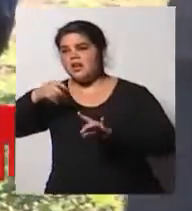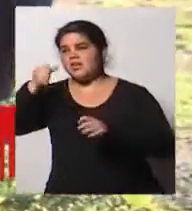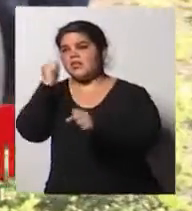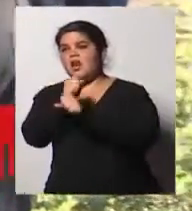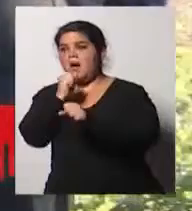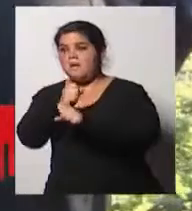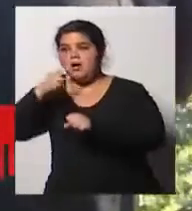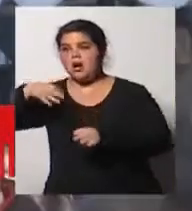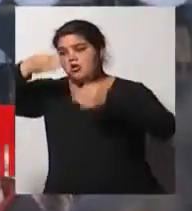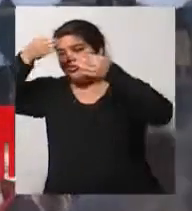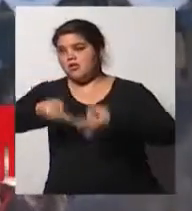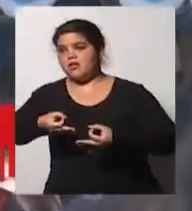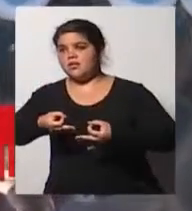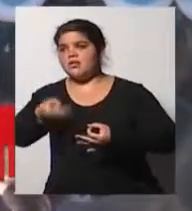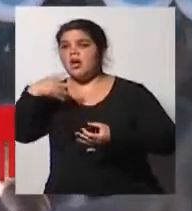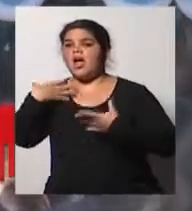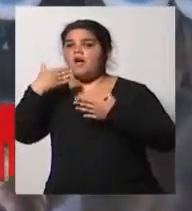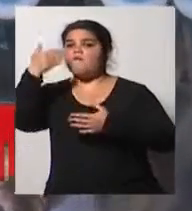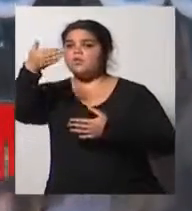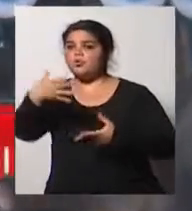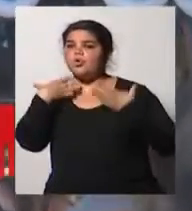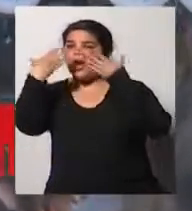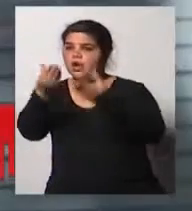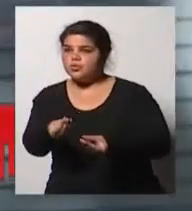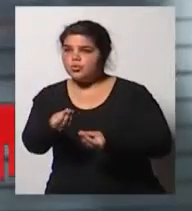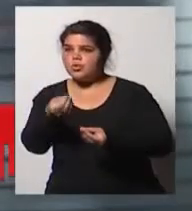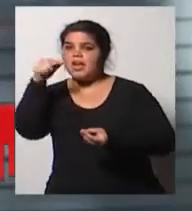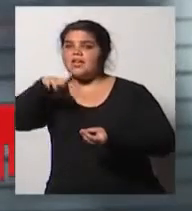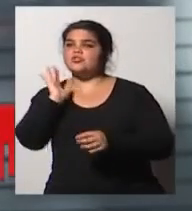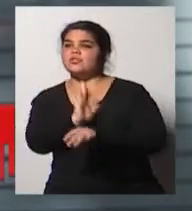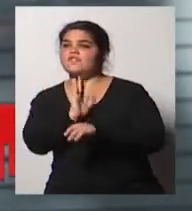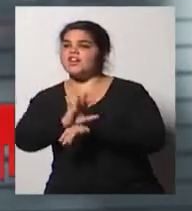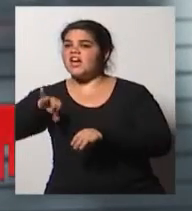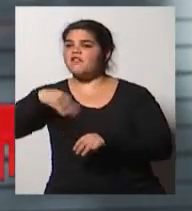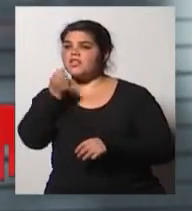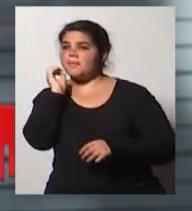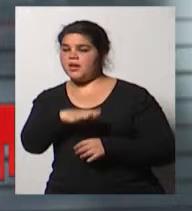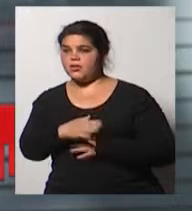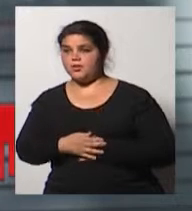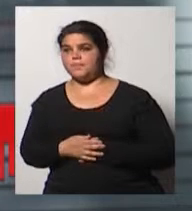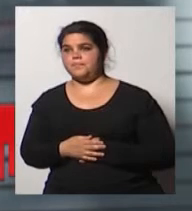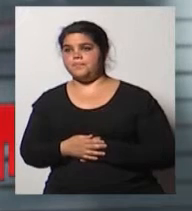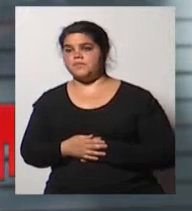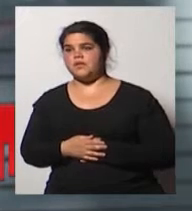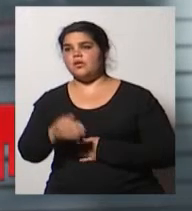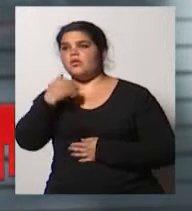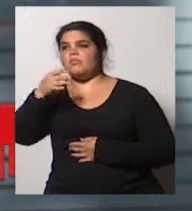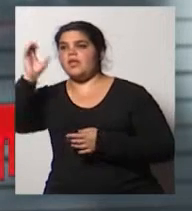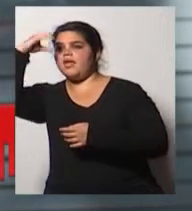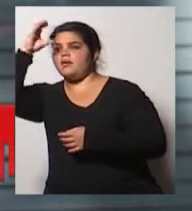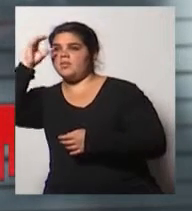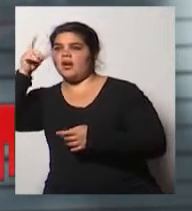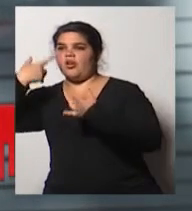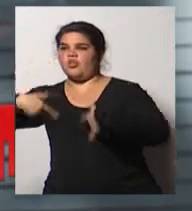puestos de trabajo que pueden servir para generaciones futuras y que mejoran la calidad de vida, más allá de que no sea el caso de la minería que utiliza